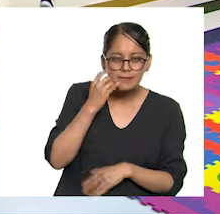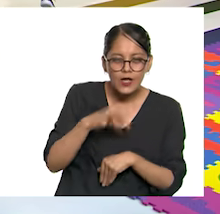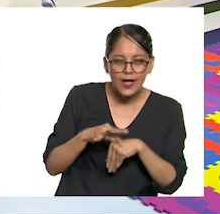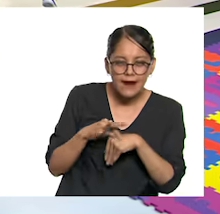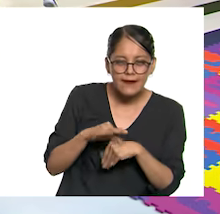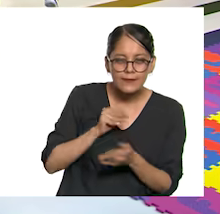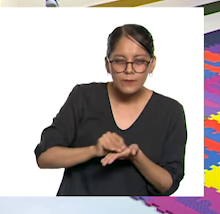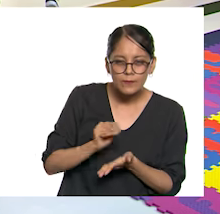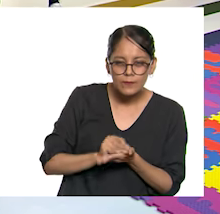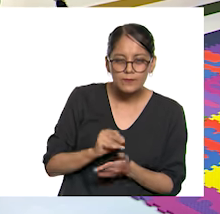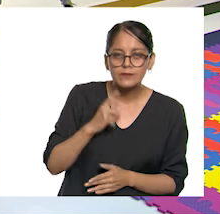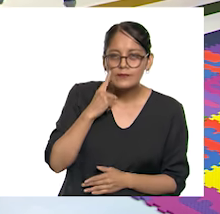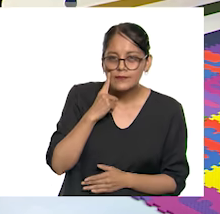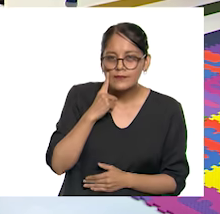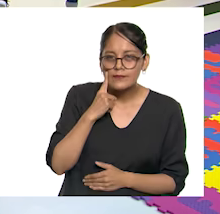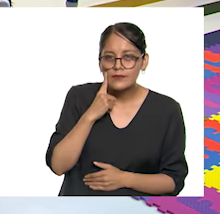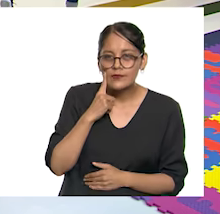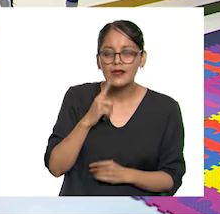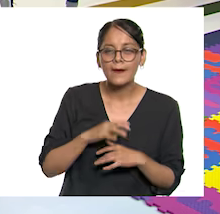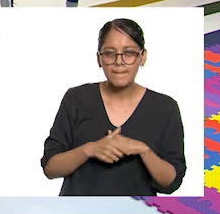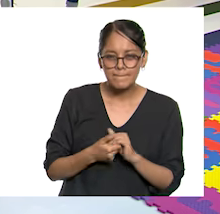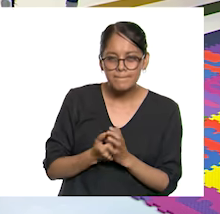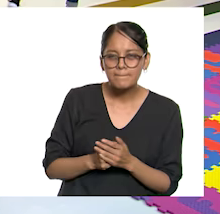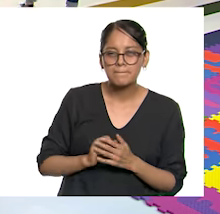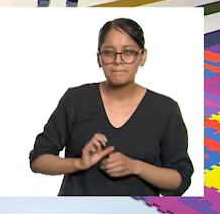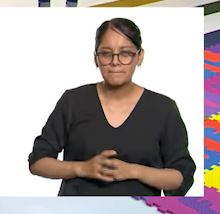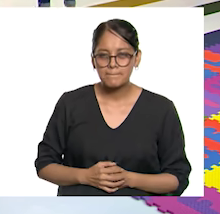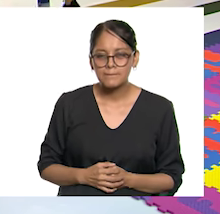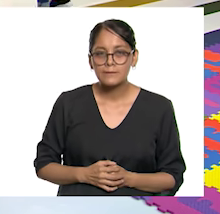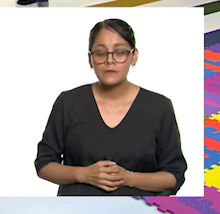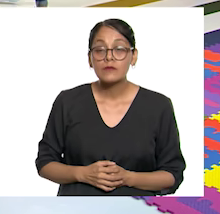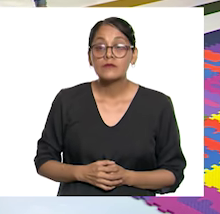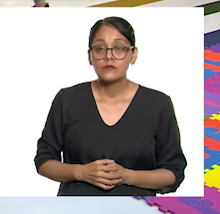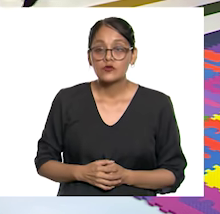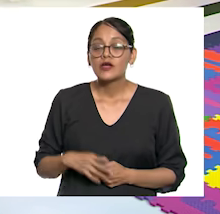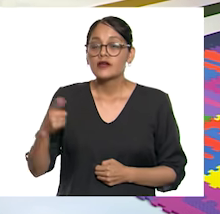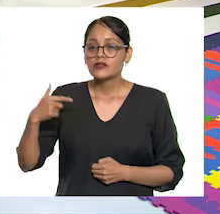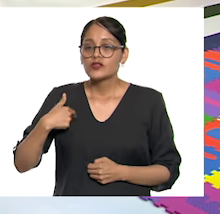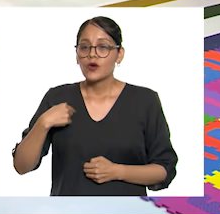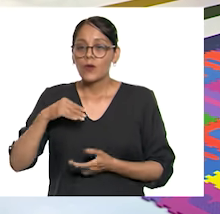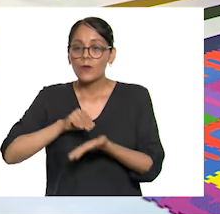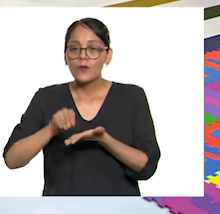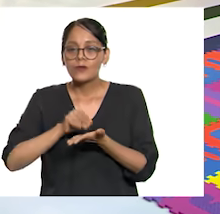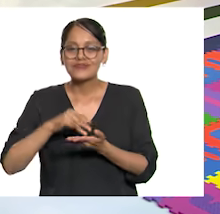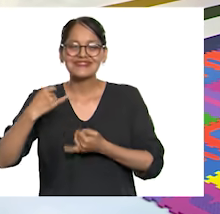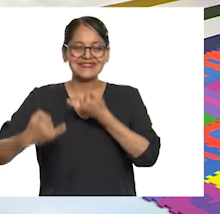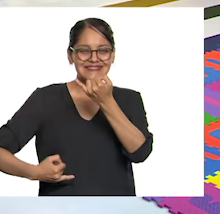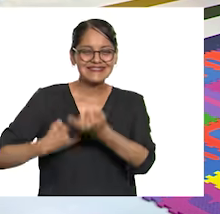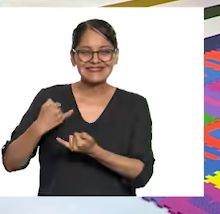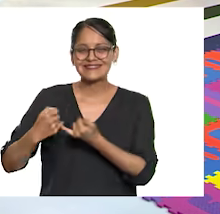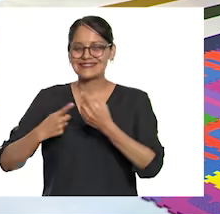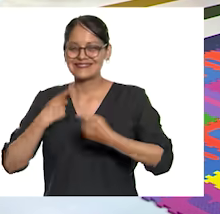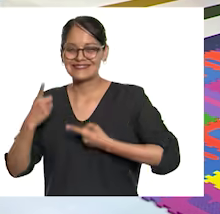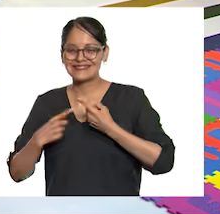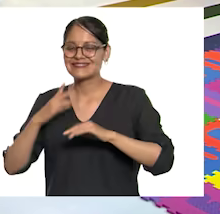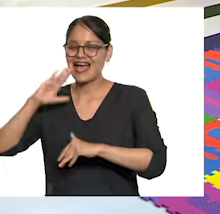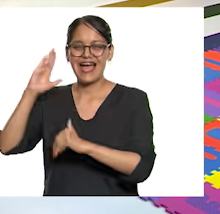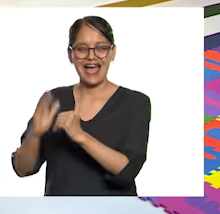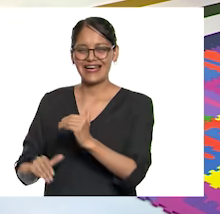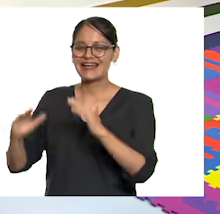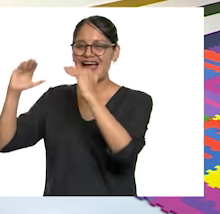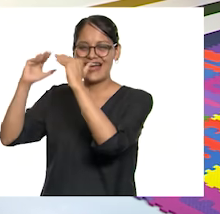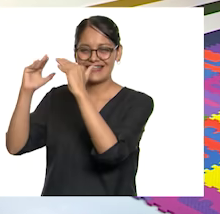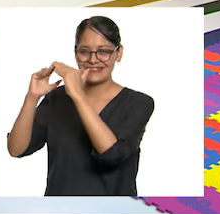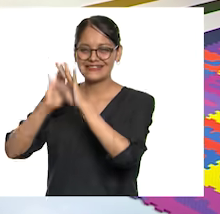Coloco mi techo y entonces me pongo a jugar y muy divertido porque ya acabé de